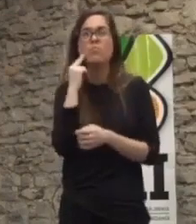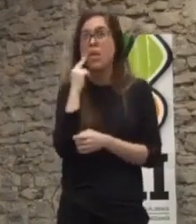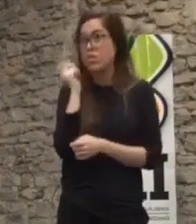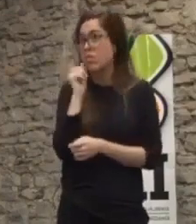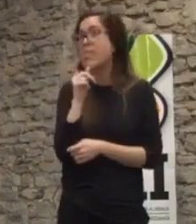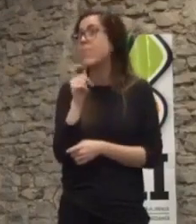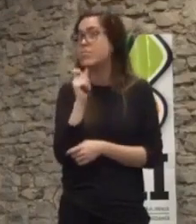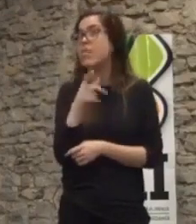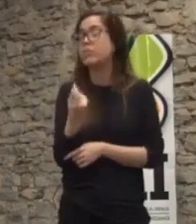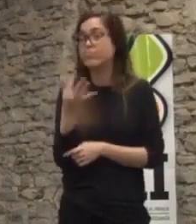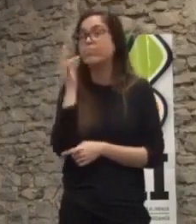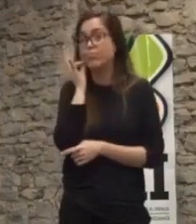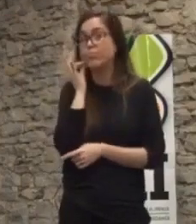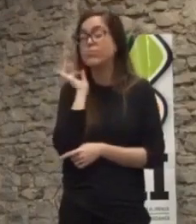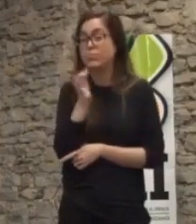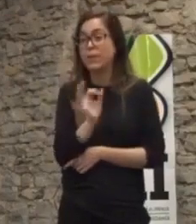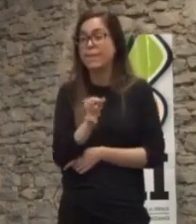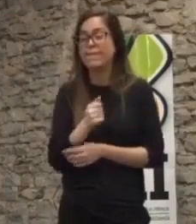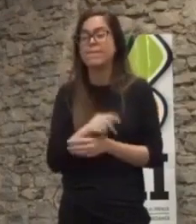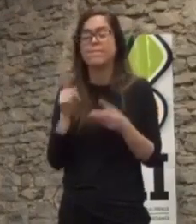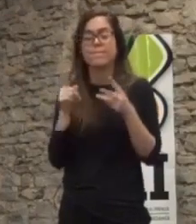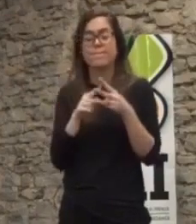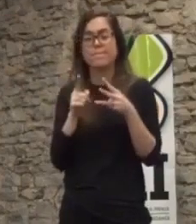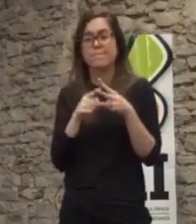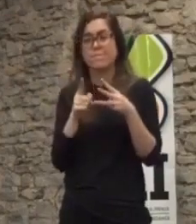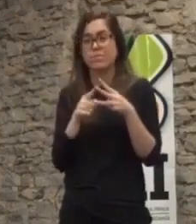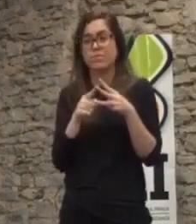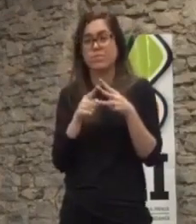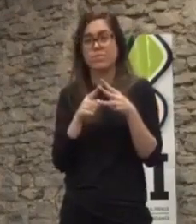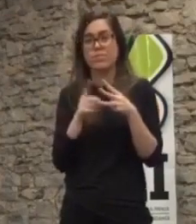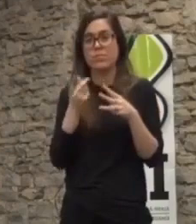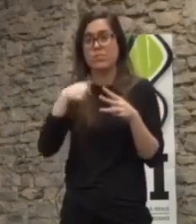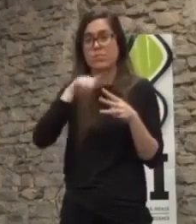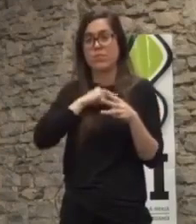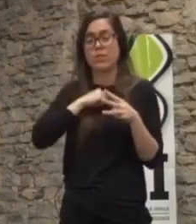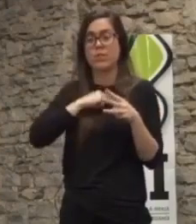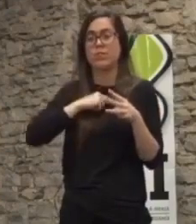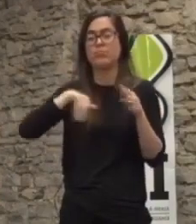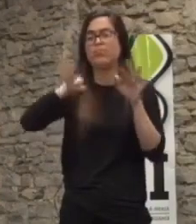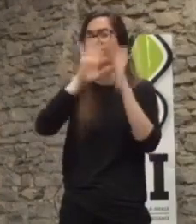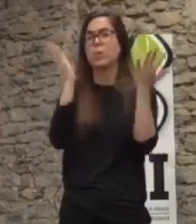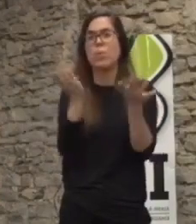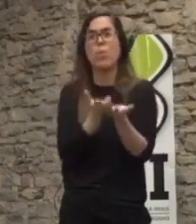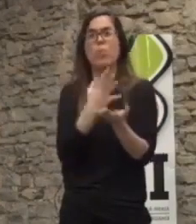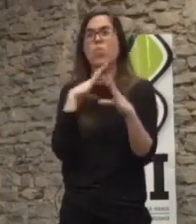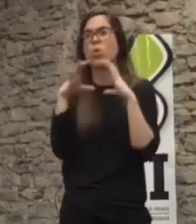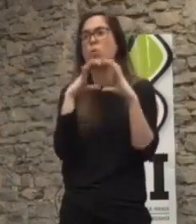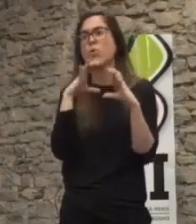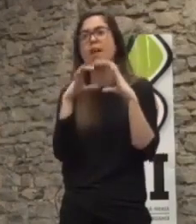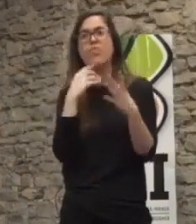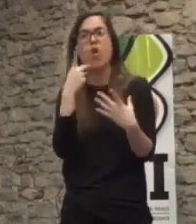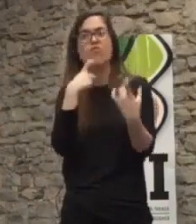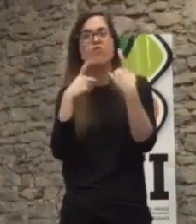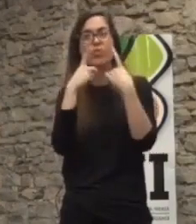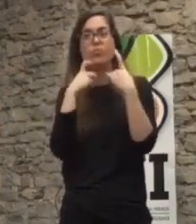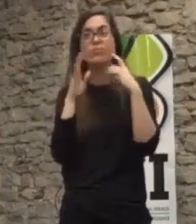ocasiones. En segundo lugar, vivimos en el mundo en la era, ¿no?, de la comunicación, de la información,